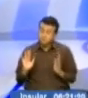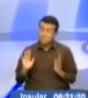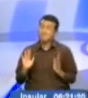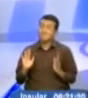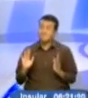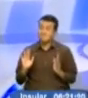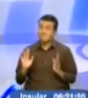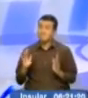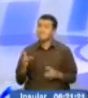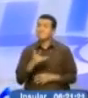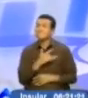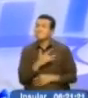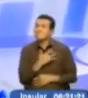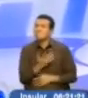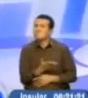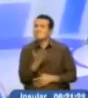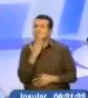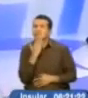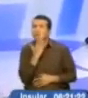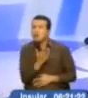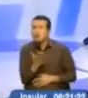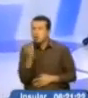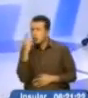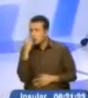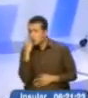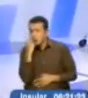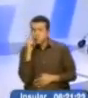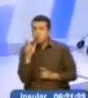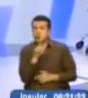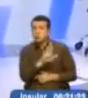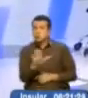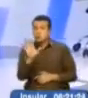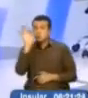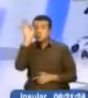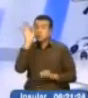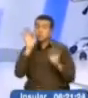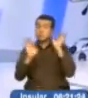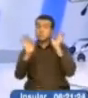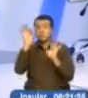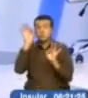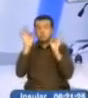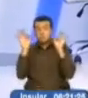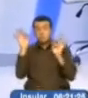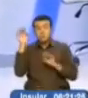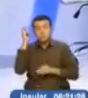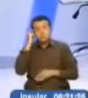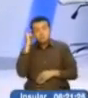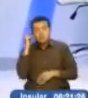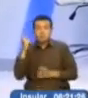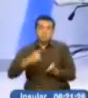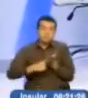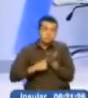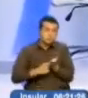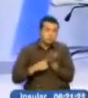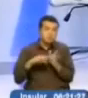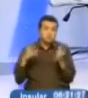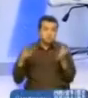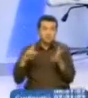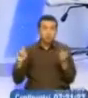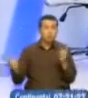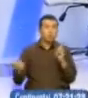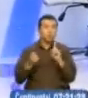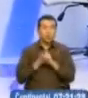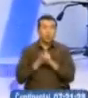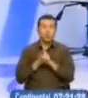así como en dos lados polarizados y la gente tiene que escoger un lugar sin pensar, sin analizar, solo desde esta